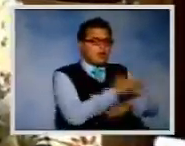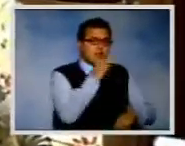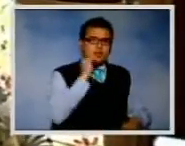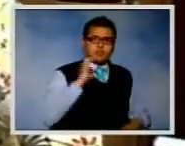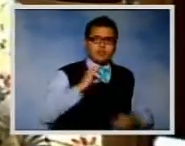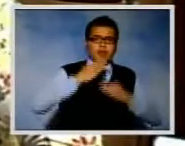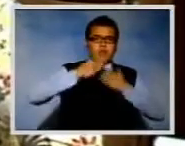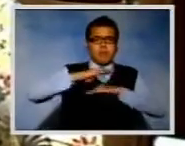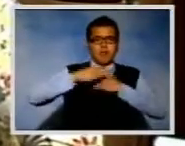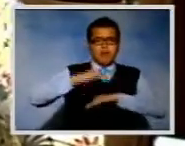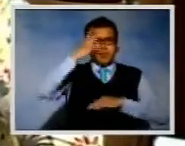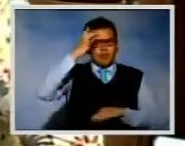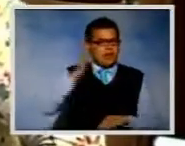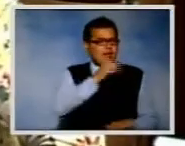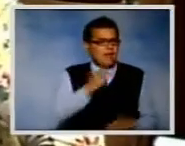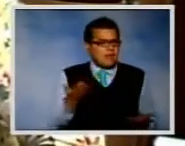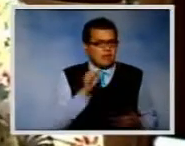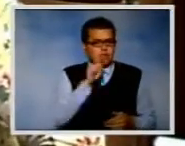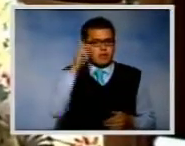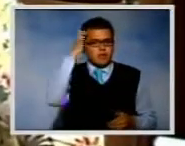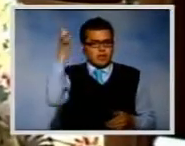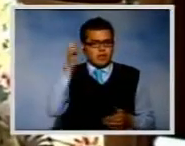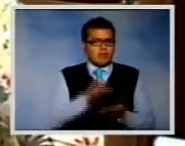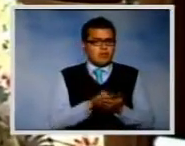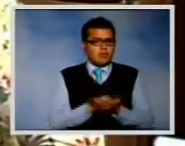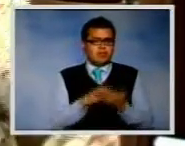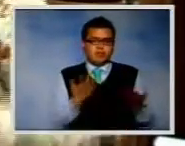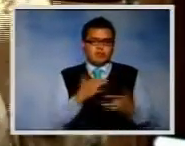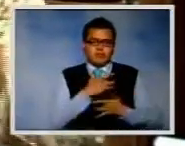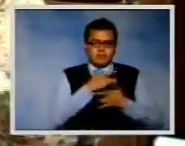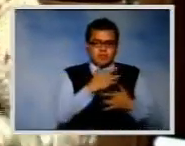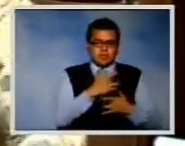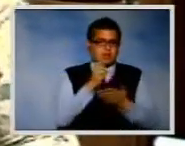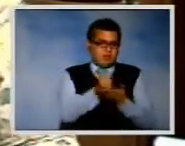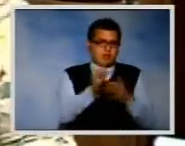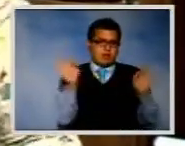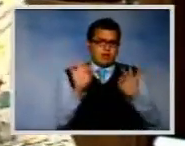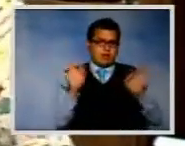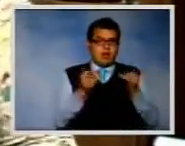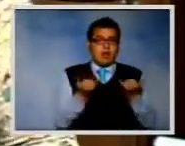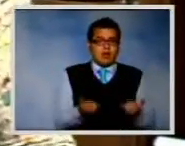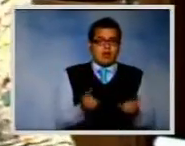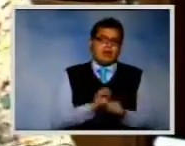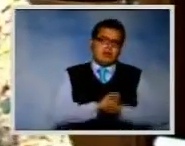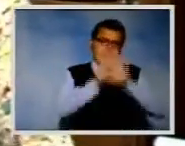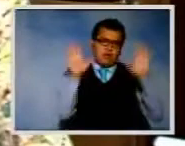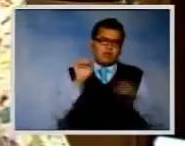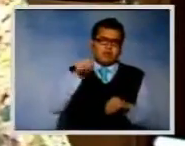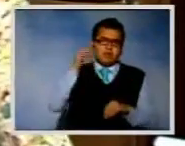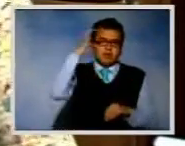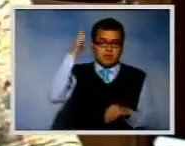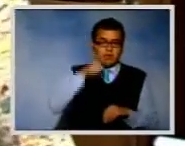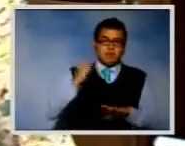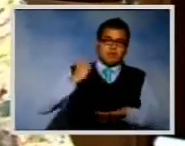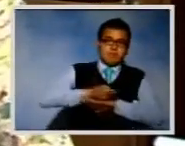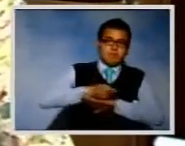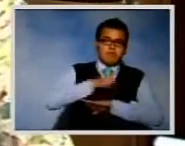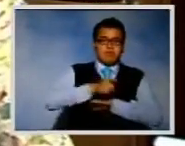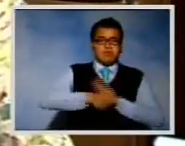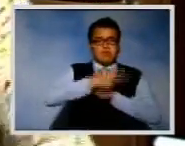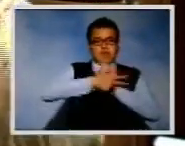mínimo mensual legal vigente? ¿Por qué no hubo esa voluntad política? Y ahora sí, pues claro, porque ahora está el fallo de la